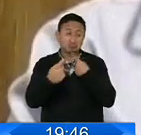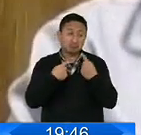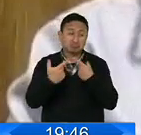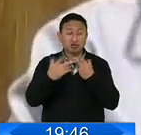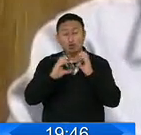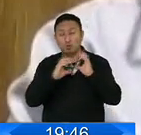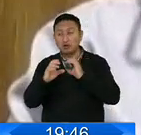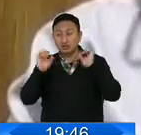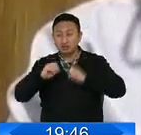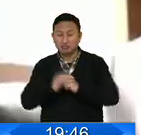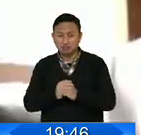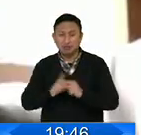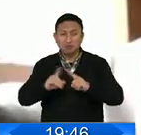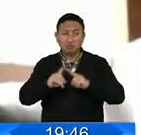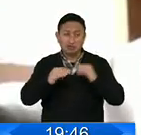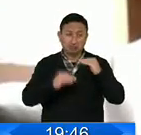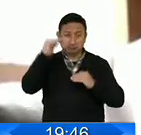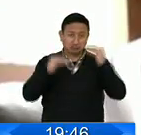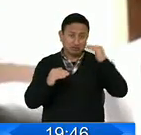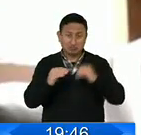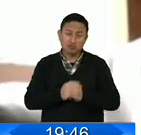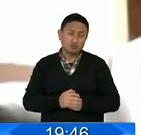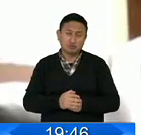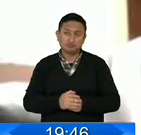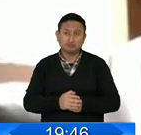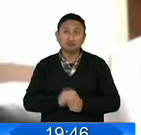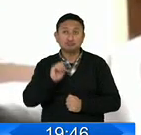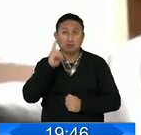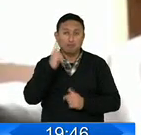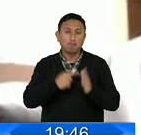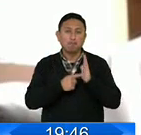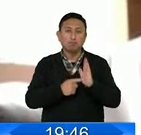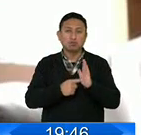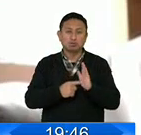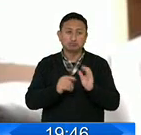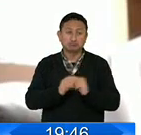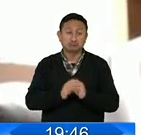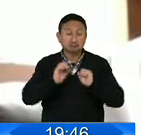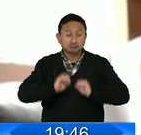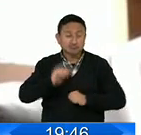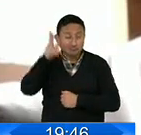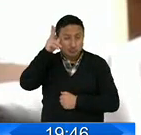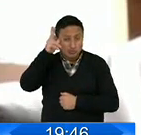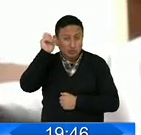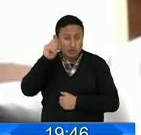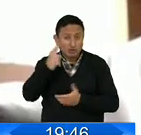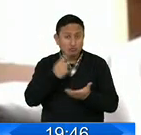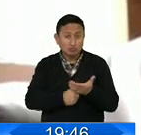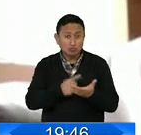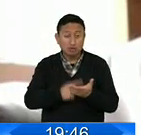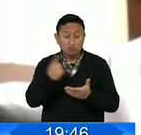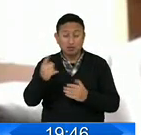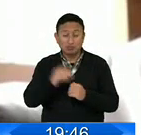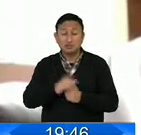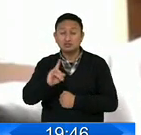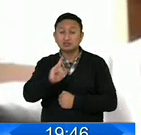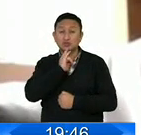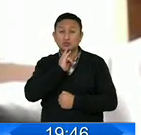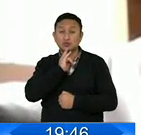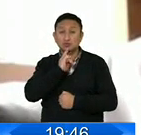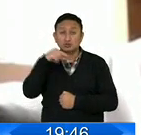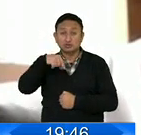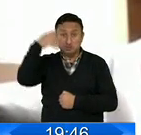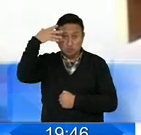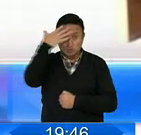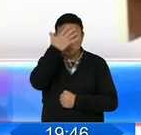pero no creo que pase eso. Ulloa prefiere responder con ejemplos. Creo que el debate entre Hillary Clinton y Donald Trump también fue un